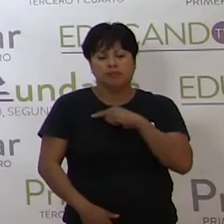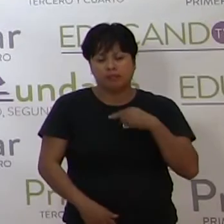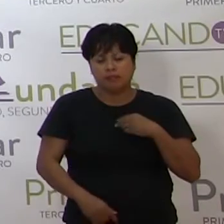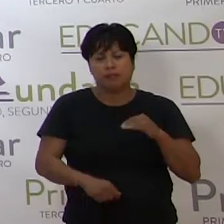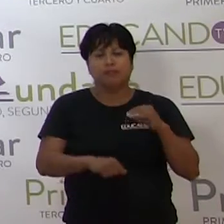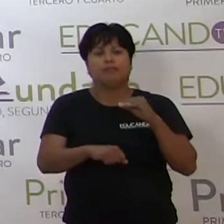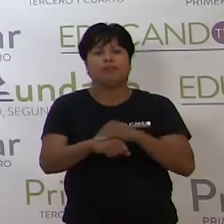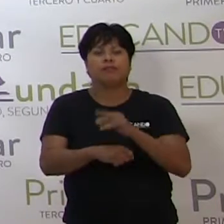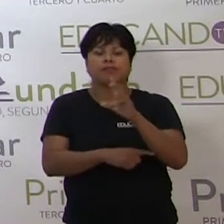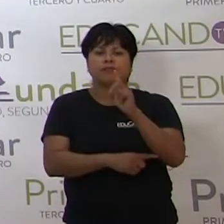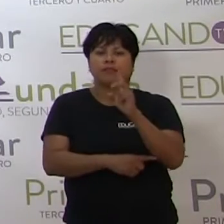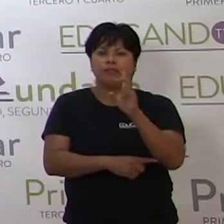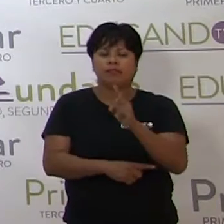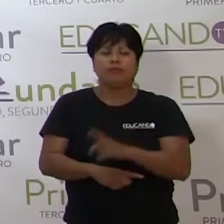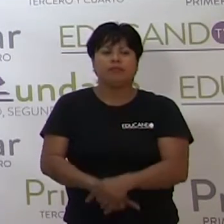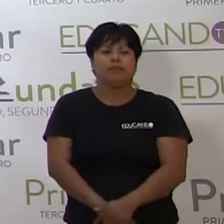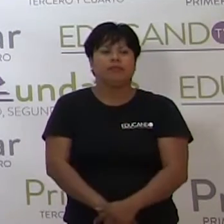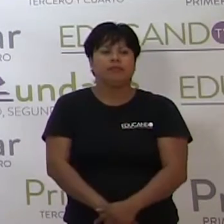aplicamos 30